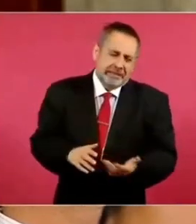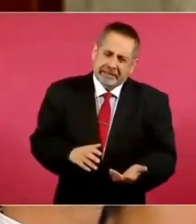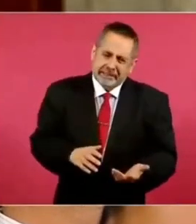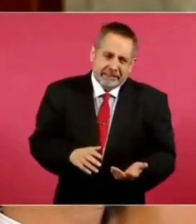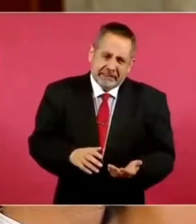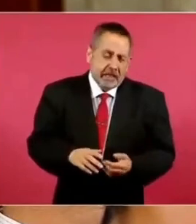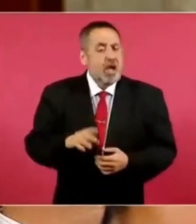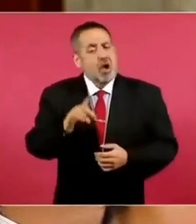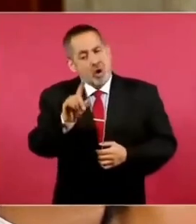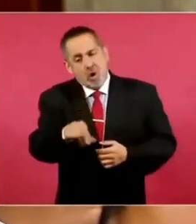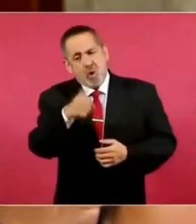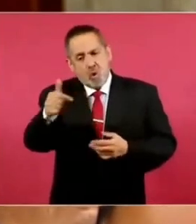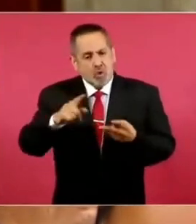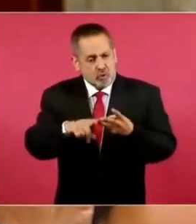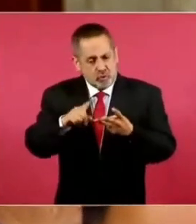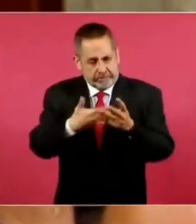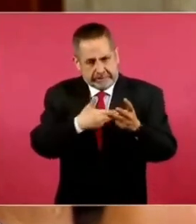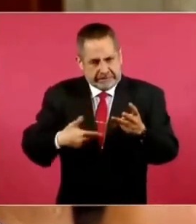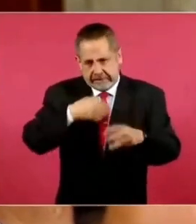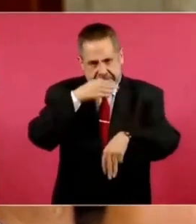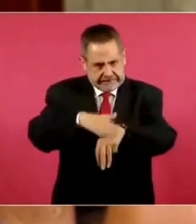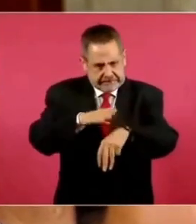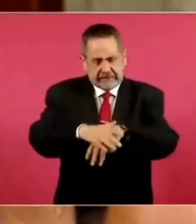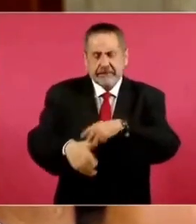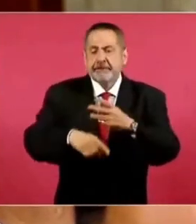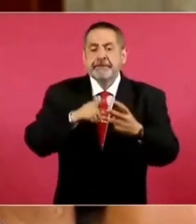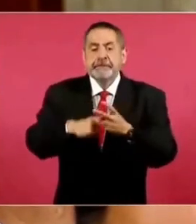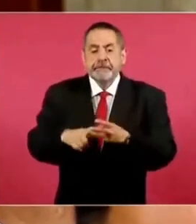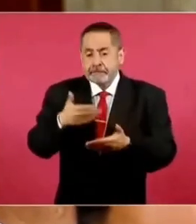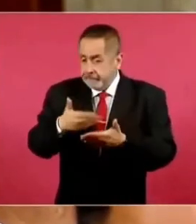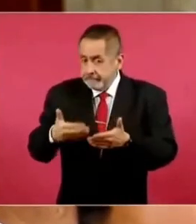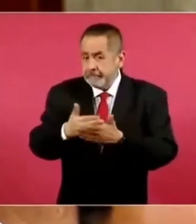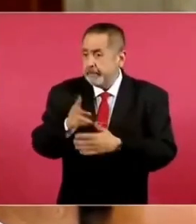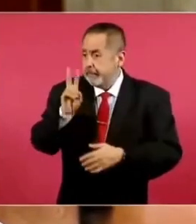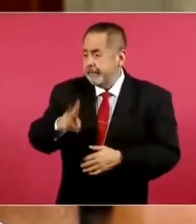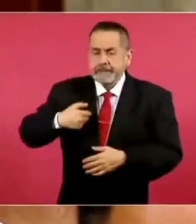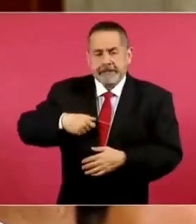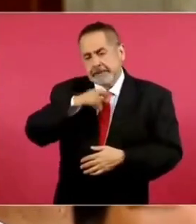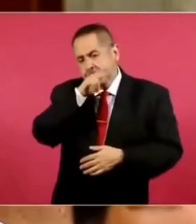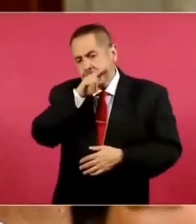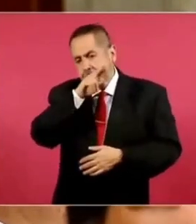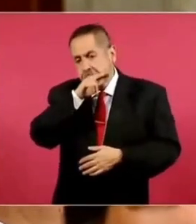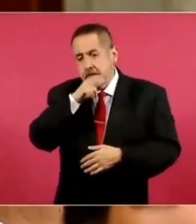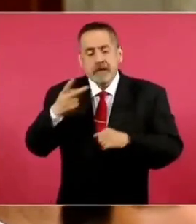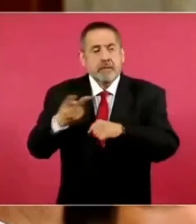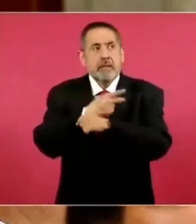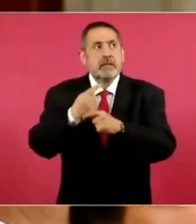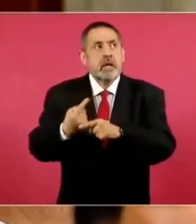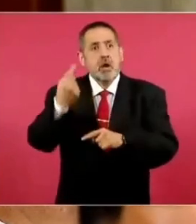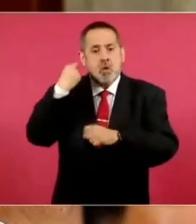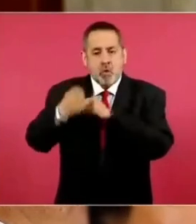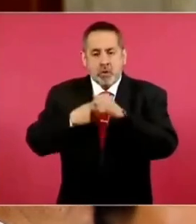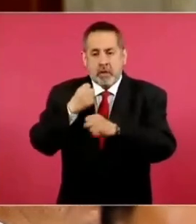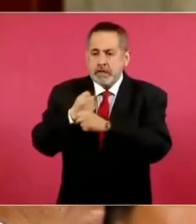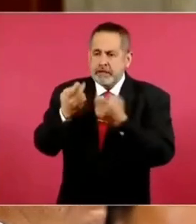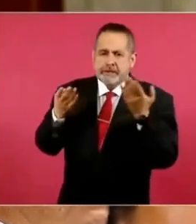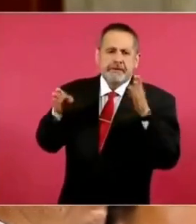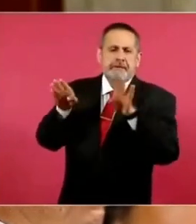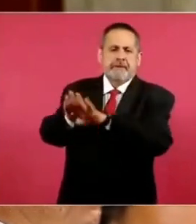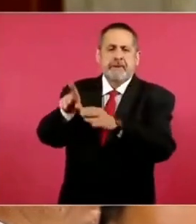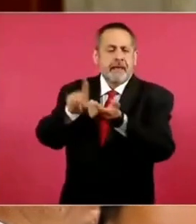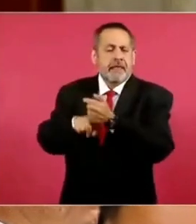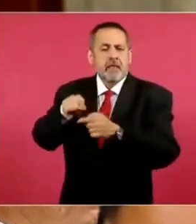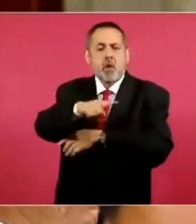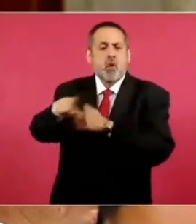señor presidente que actualmente preocupa es la clausura desde hace más de un año del aviario el